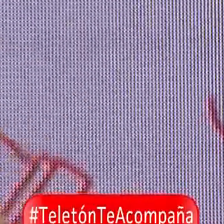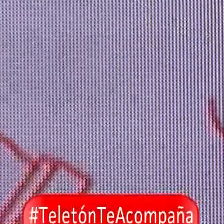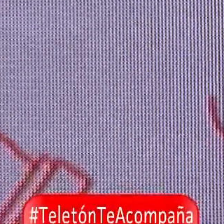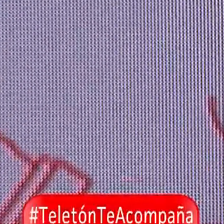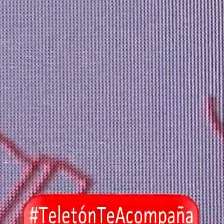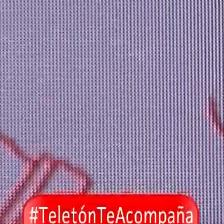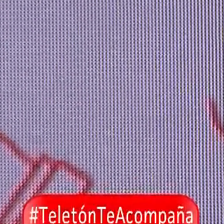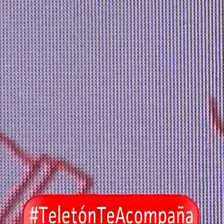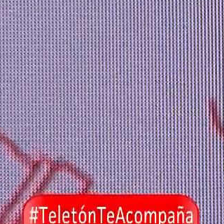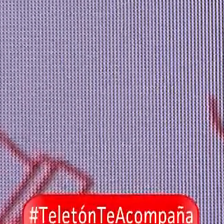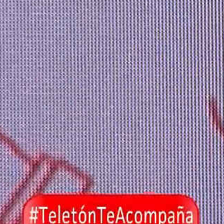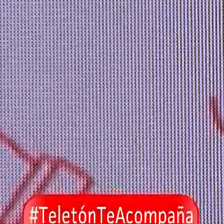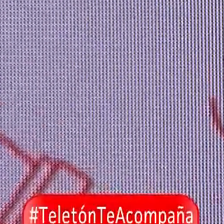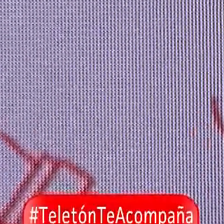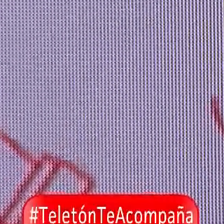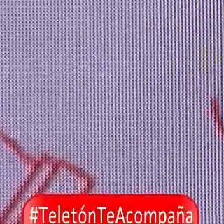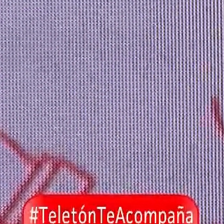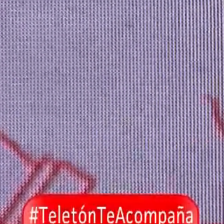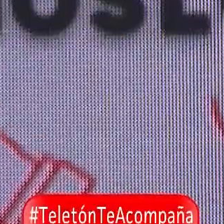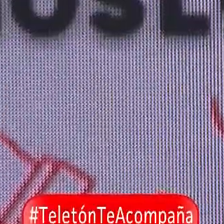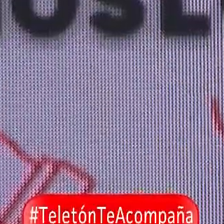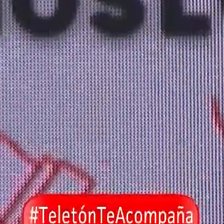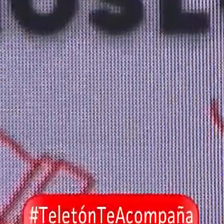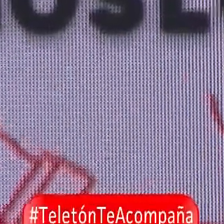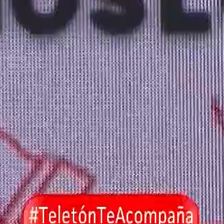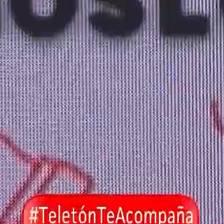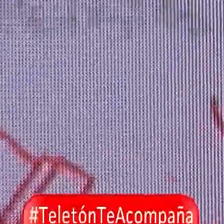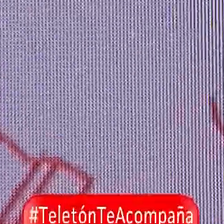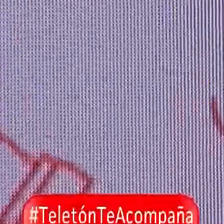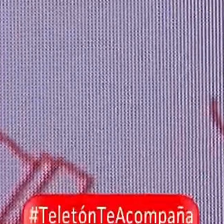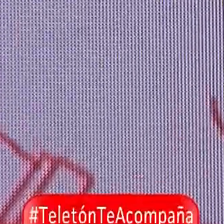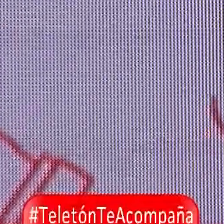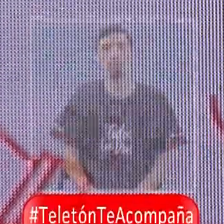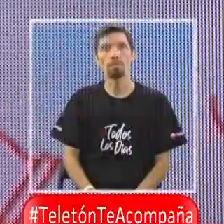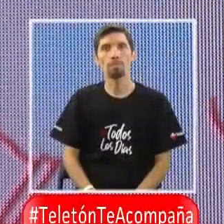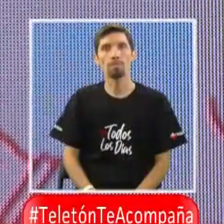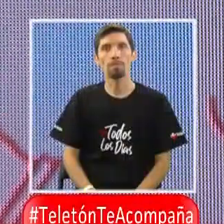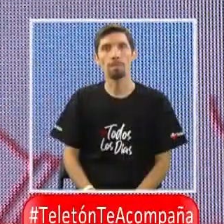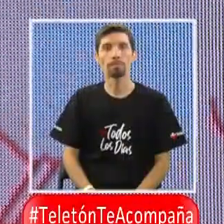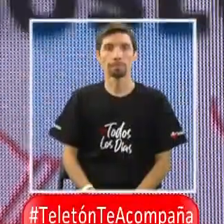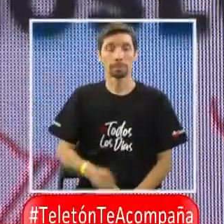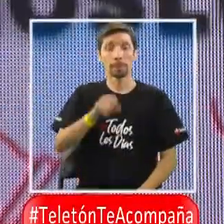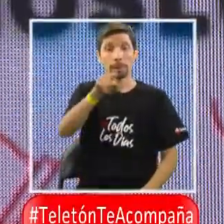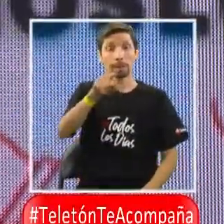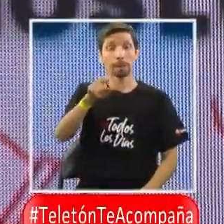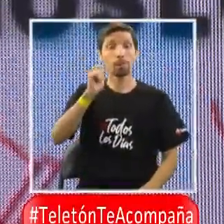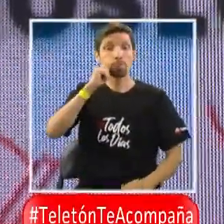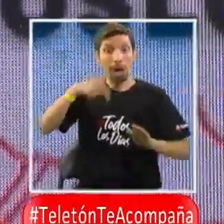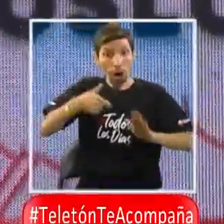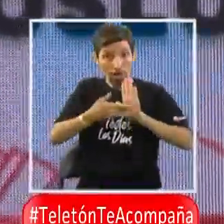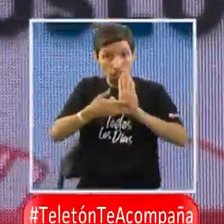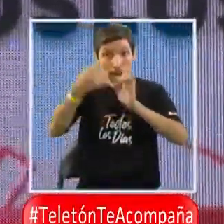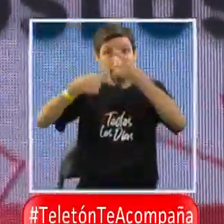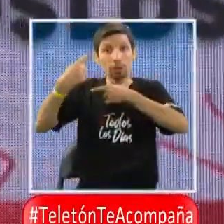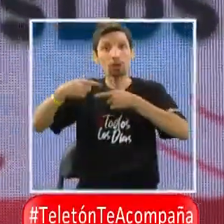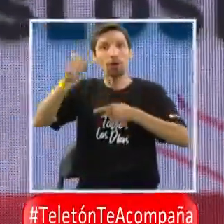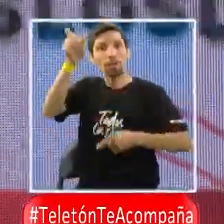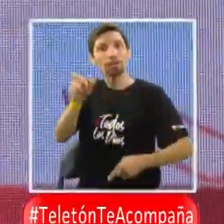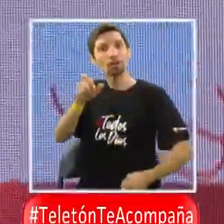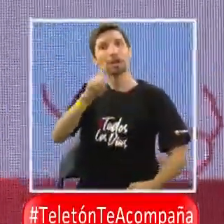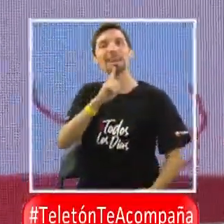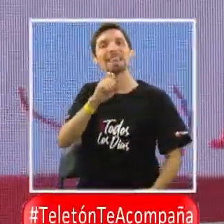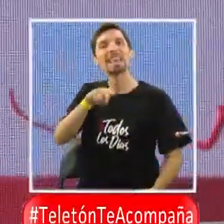extraordinario que se llama Teniente Dan, que es furor en las redes y que se viralizó un video de él donde incluso muestra cómo